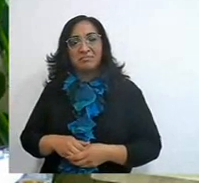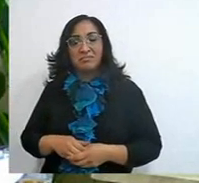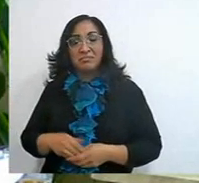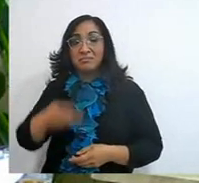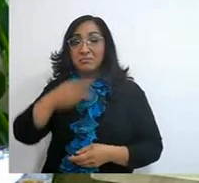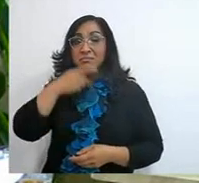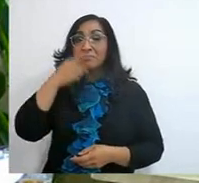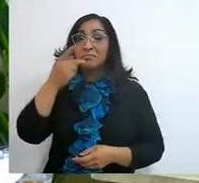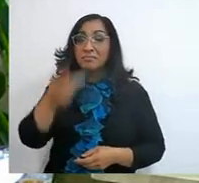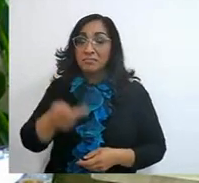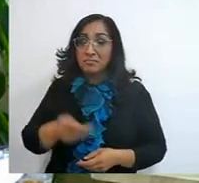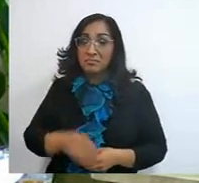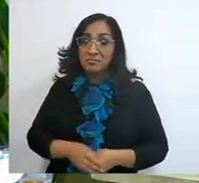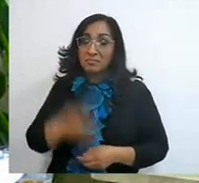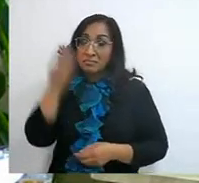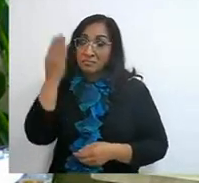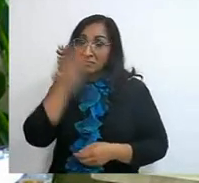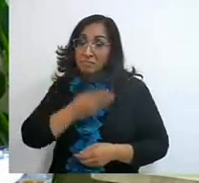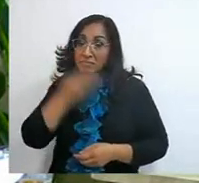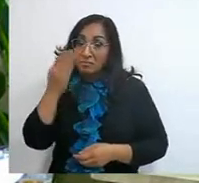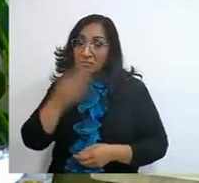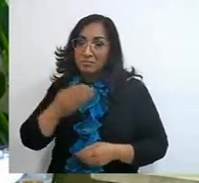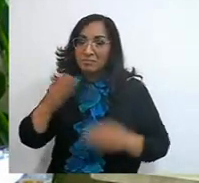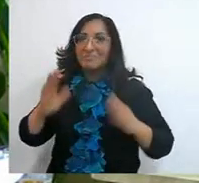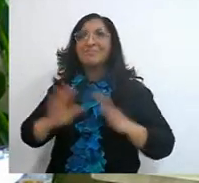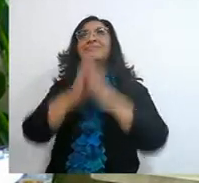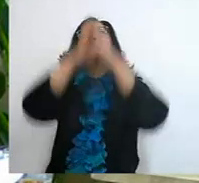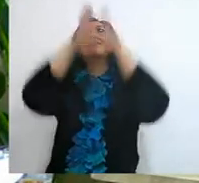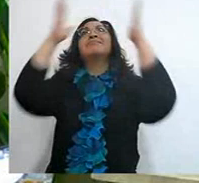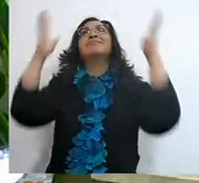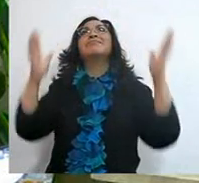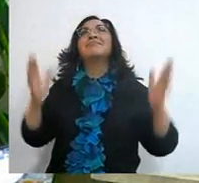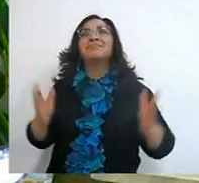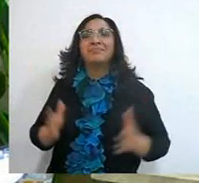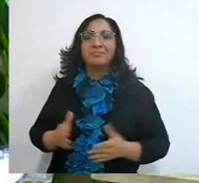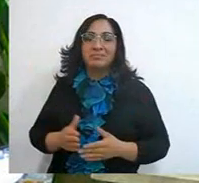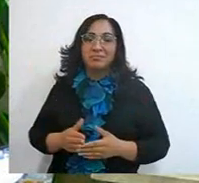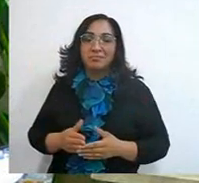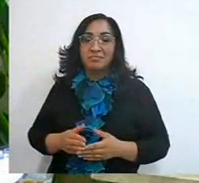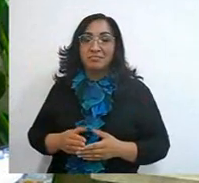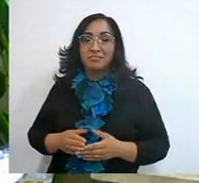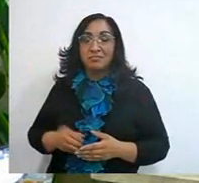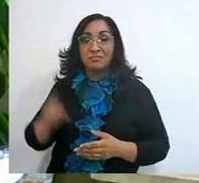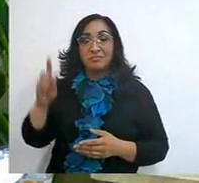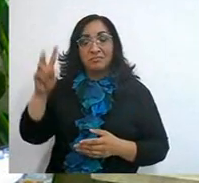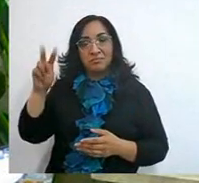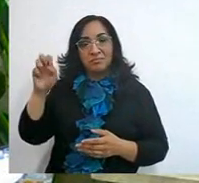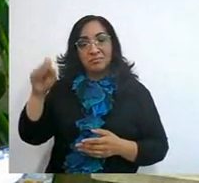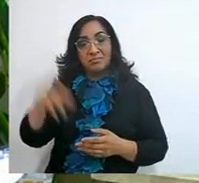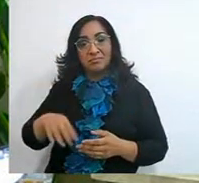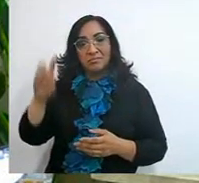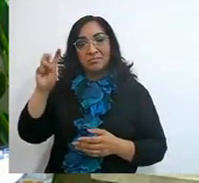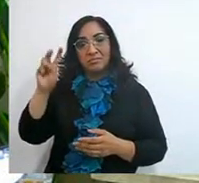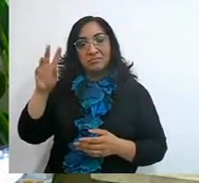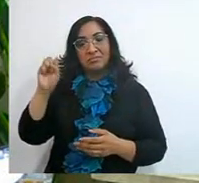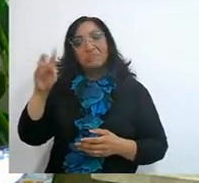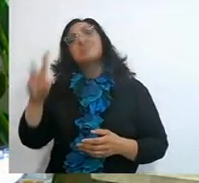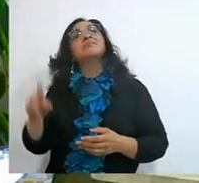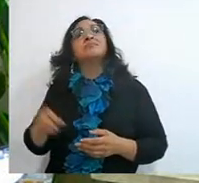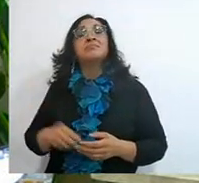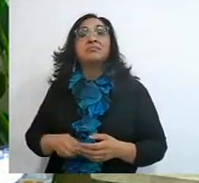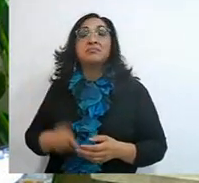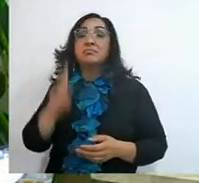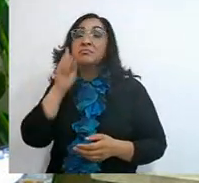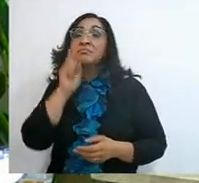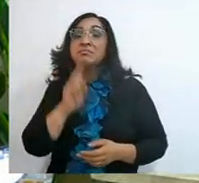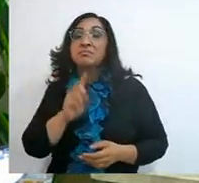La palabra nos ilumina. Fíjese, Adán y Eva, sobre todo